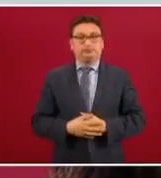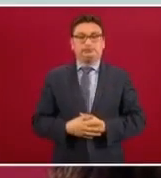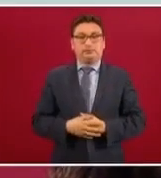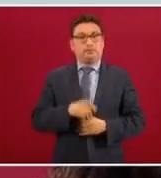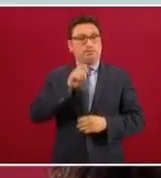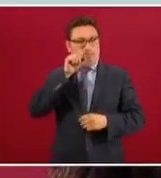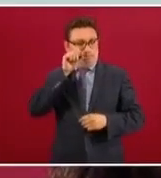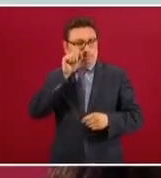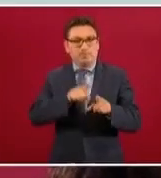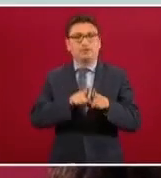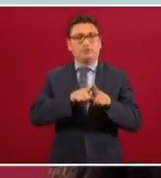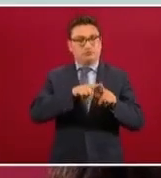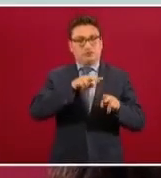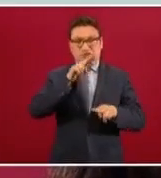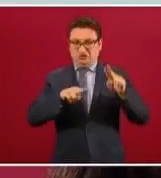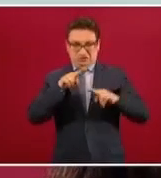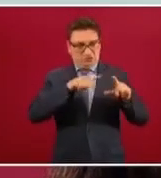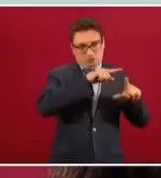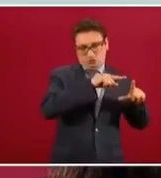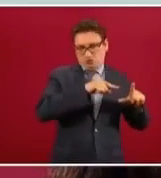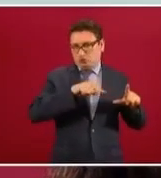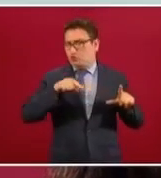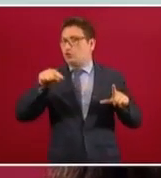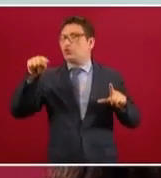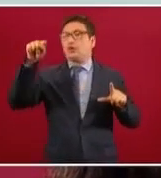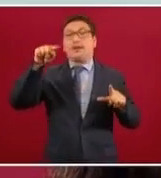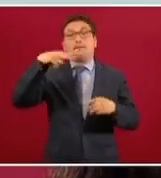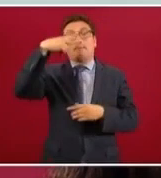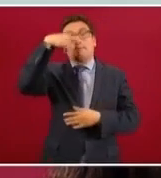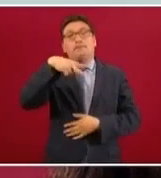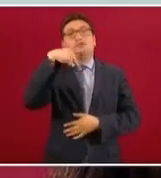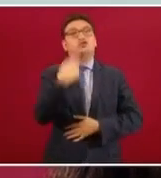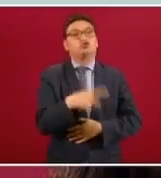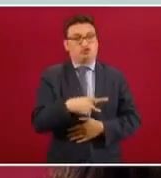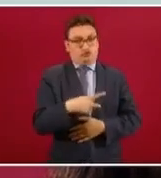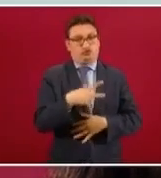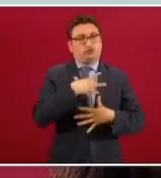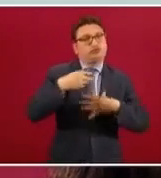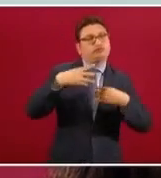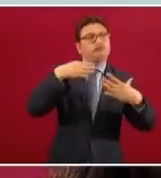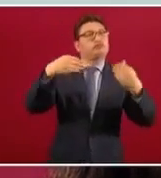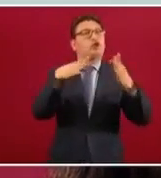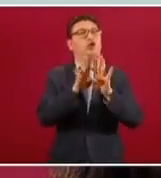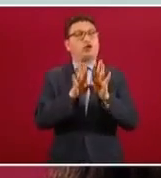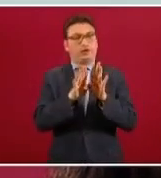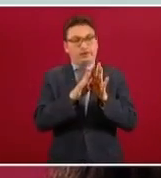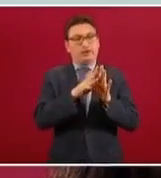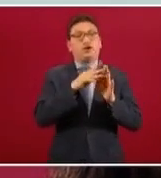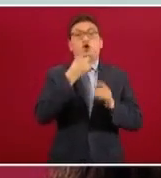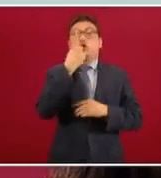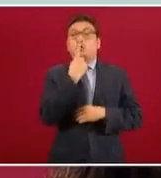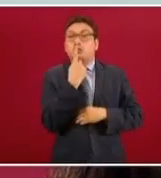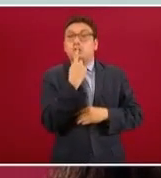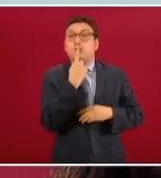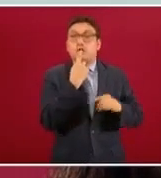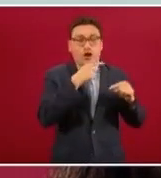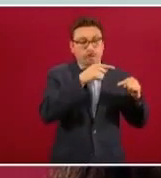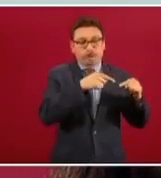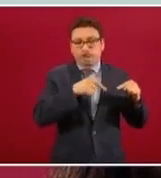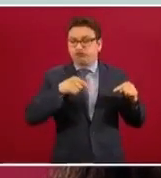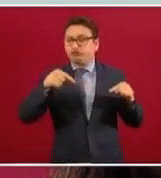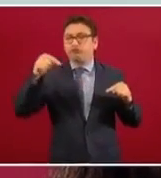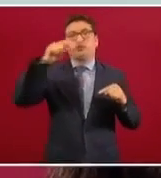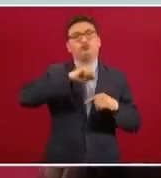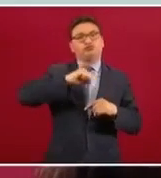misma curva epidémica, ya mostrando solamente la situación de México. En la curva roja se ve la velocidad de